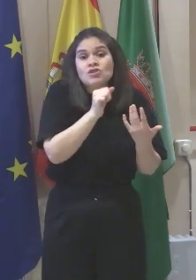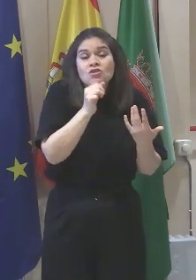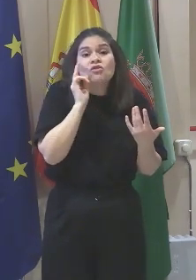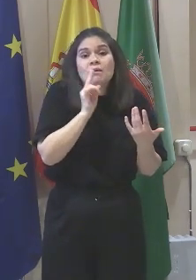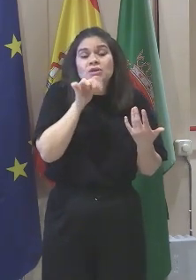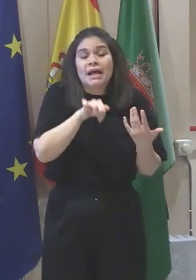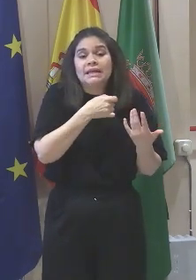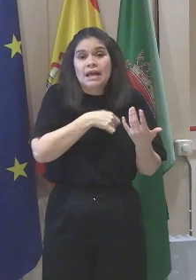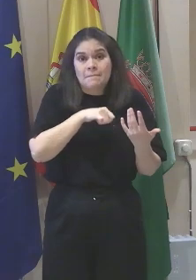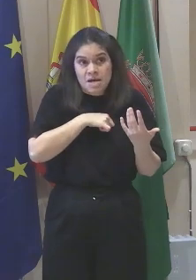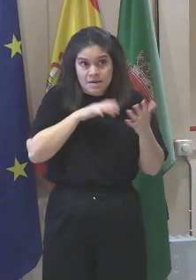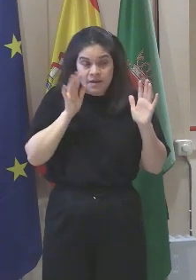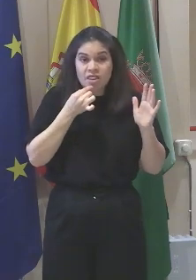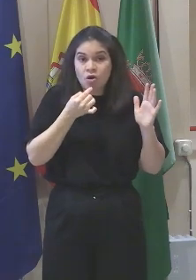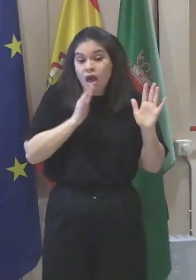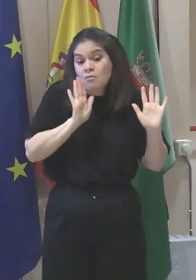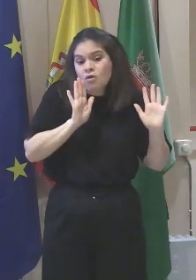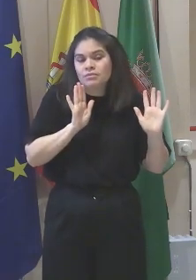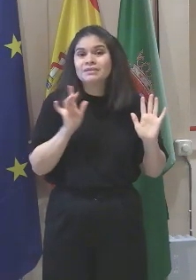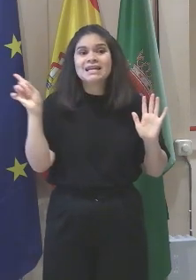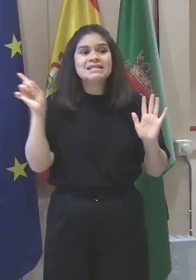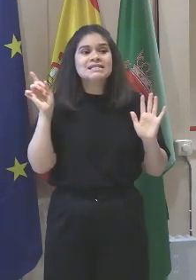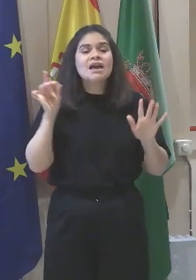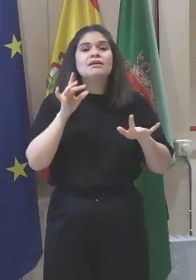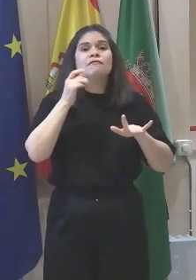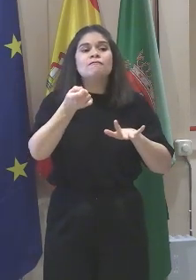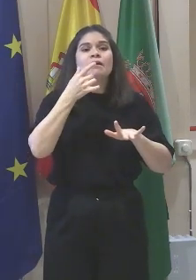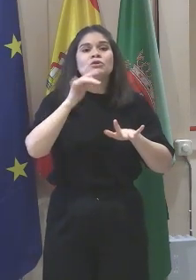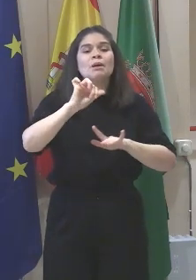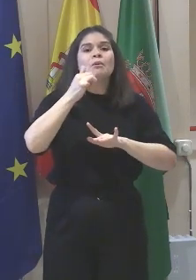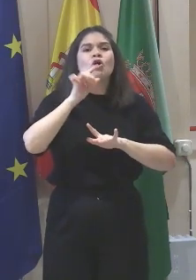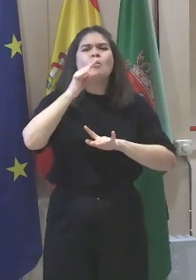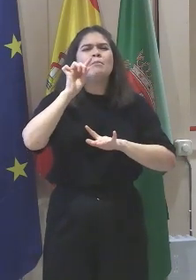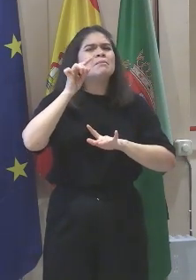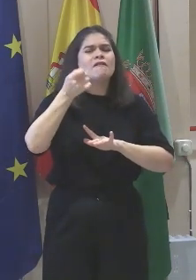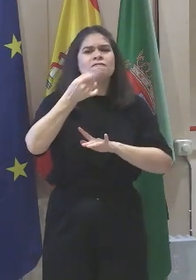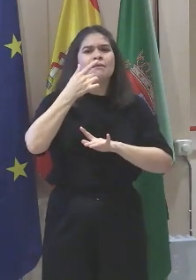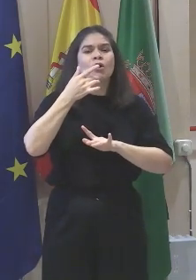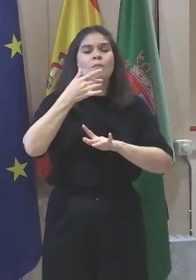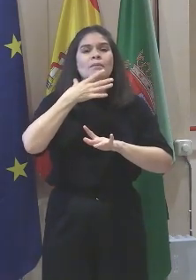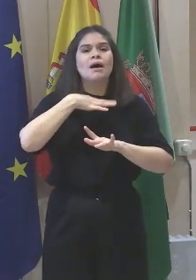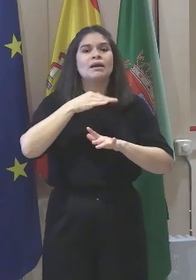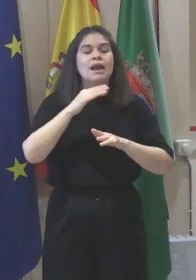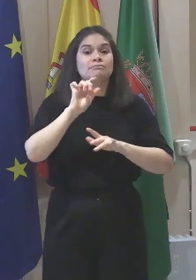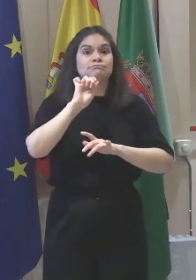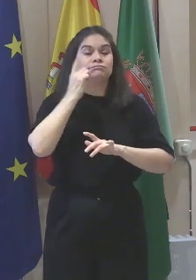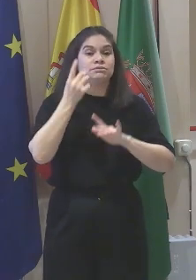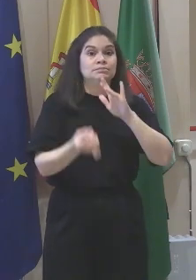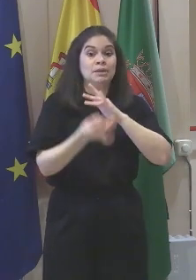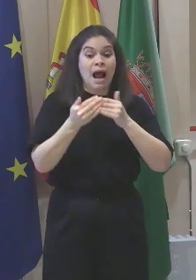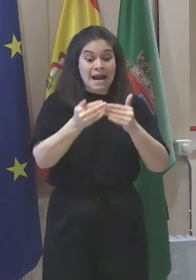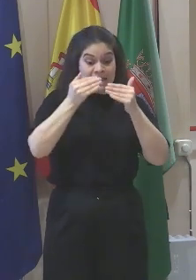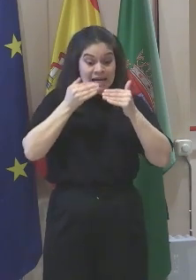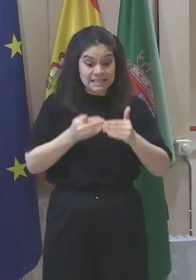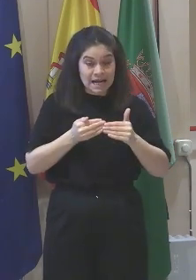la que tiene cualquier persona. Teplizumab se aprobó como primer fármaco para retrasar la aparición y, como podéis ver, fue